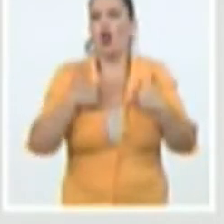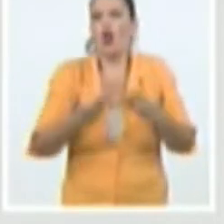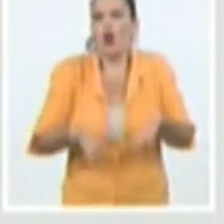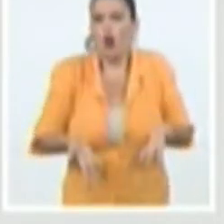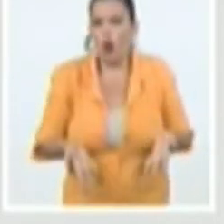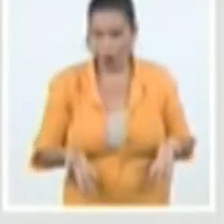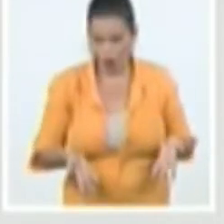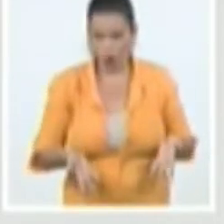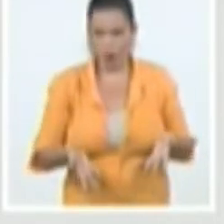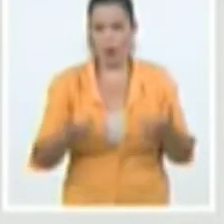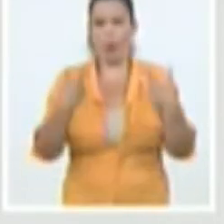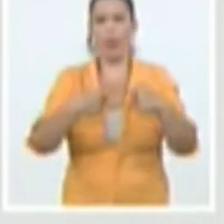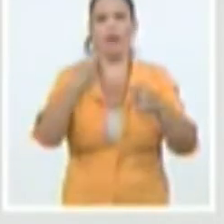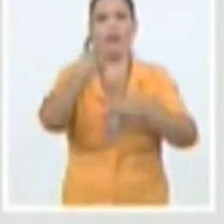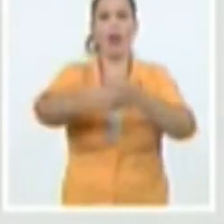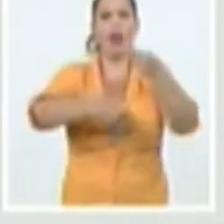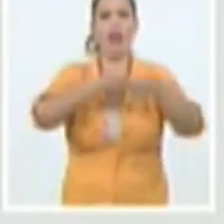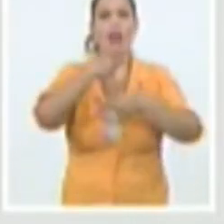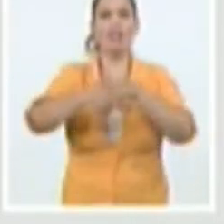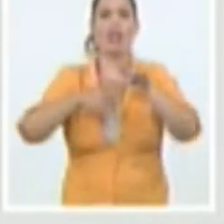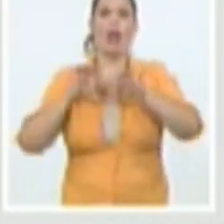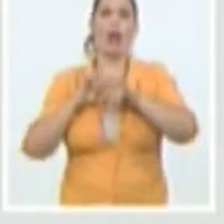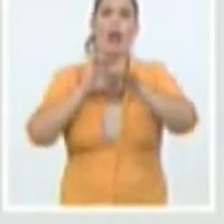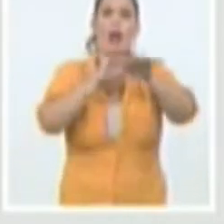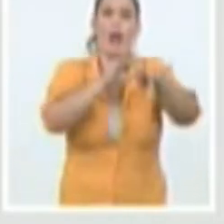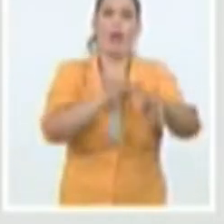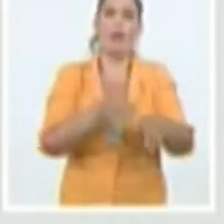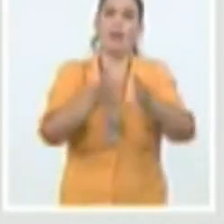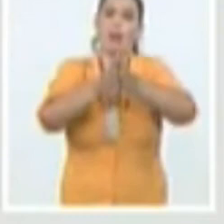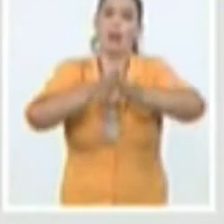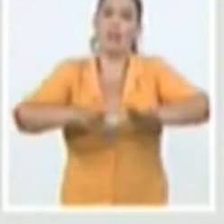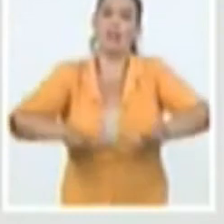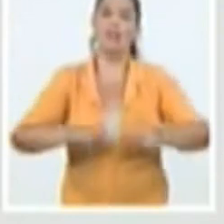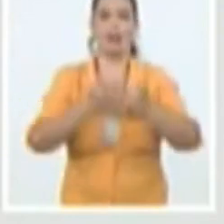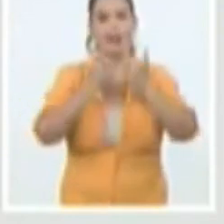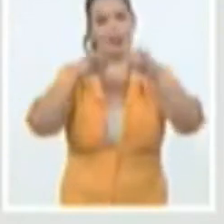supuestamente pacífica e independiente.